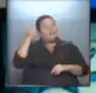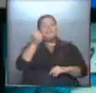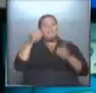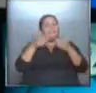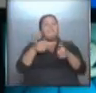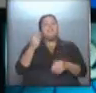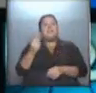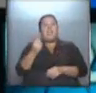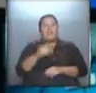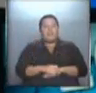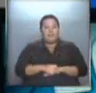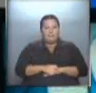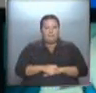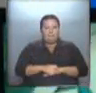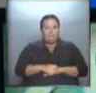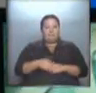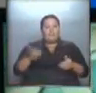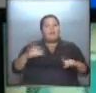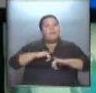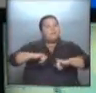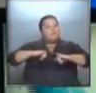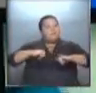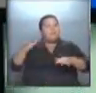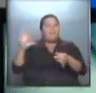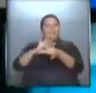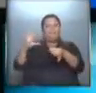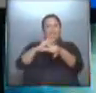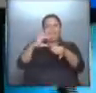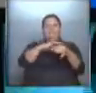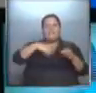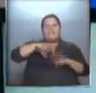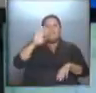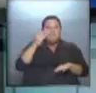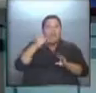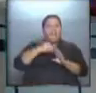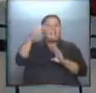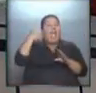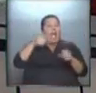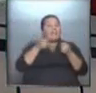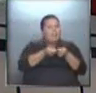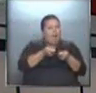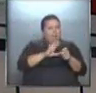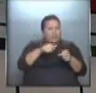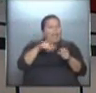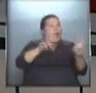objetivo de, bueno, generar más adhesiones por encima de ese piso